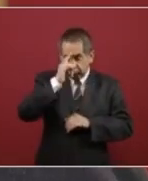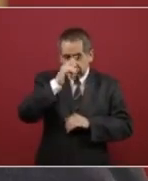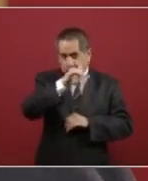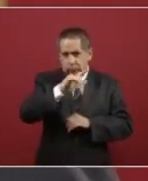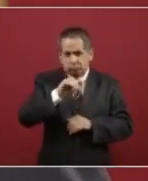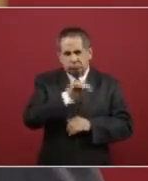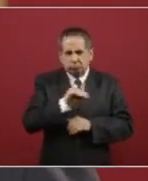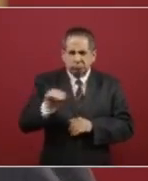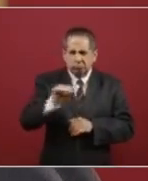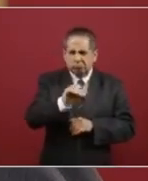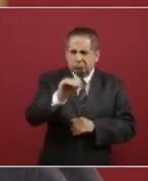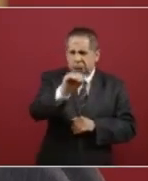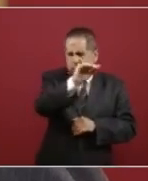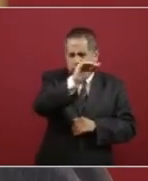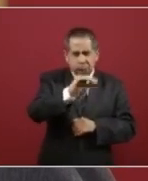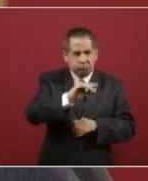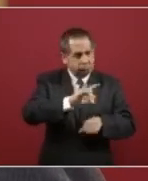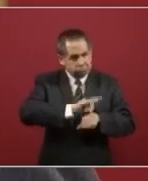gira.